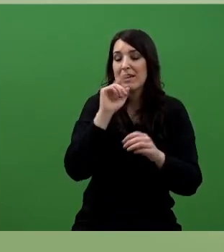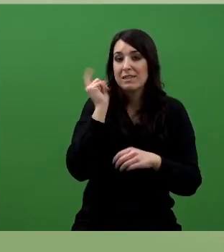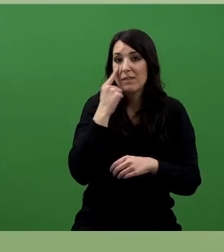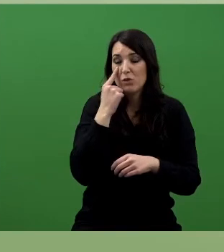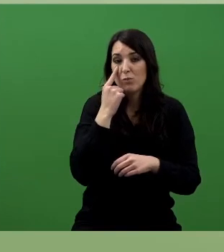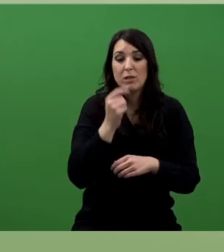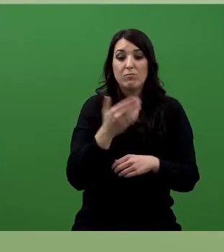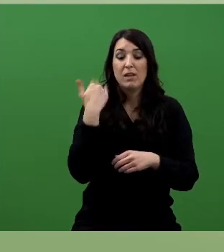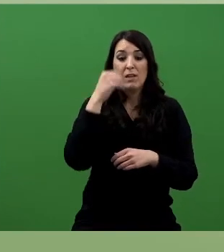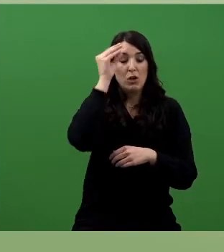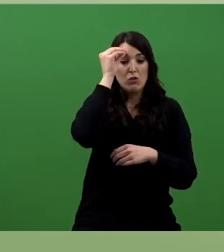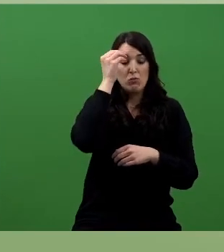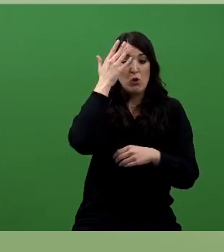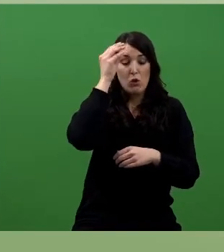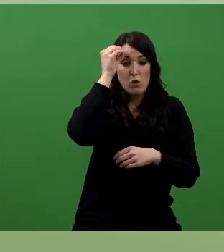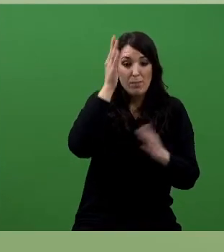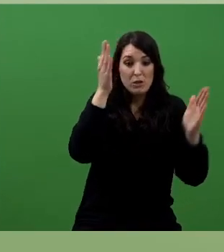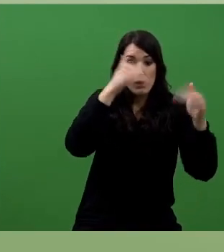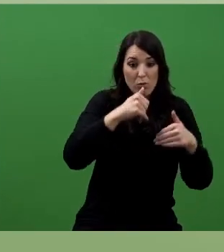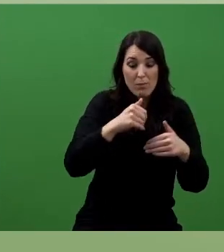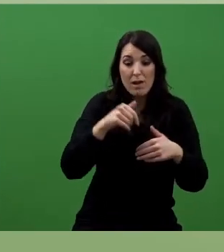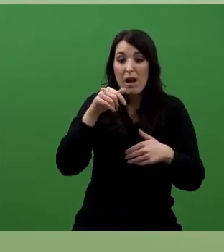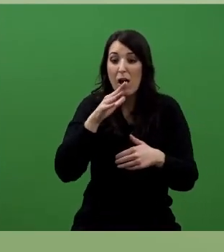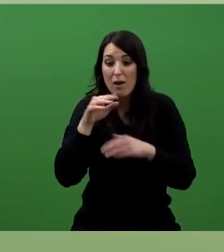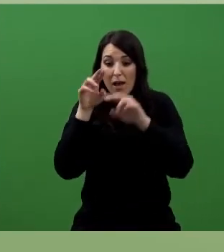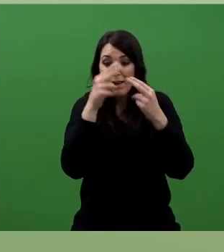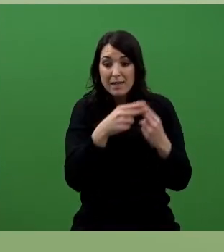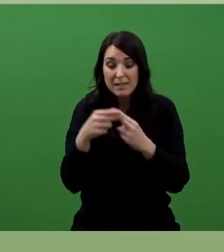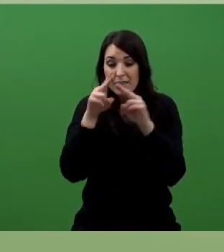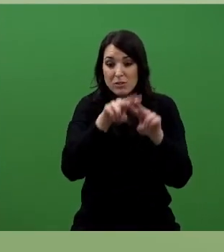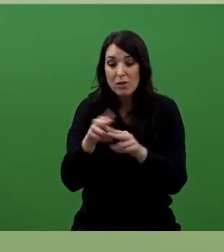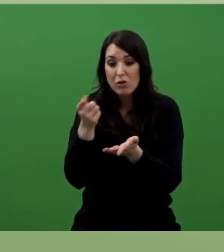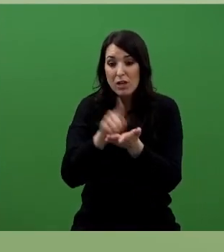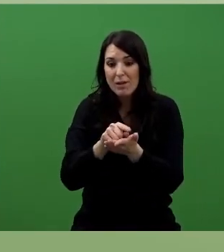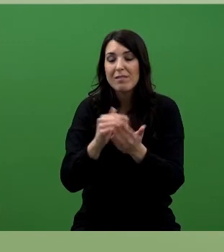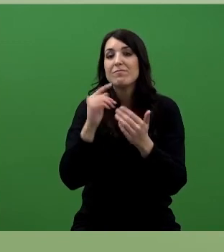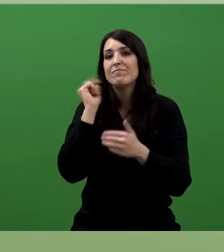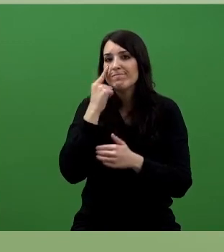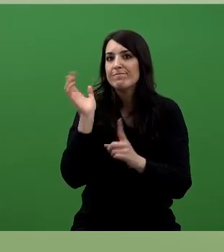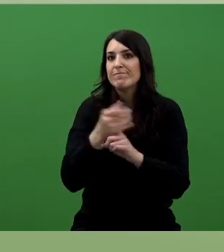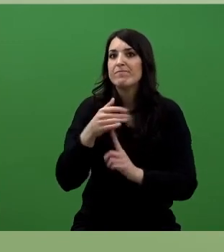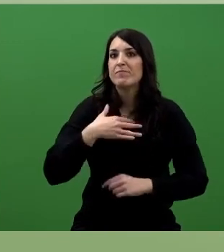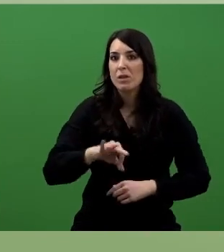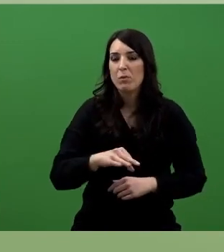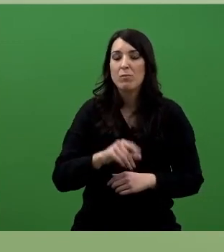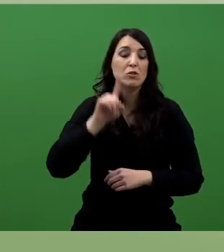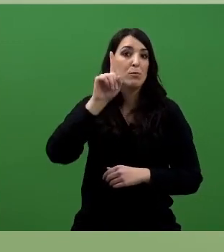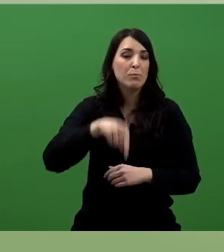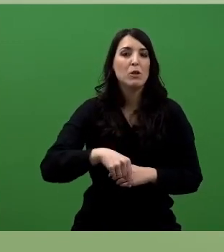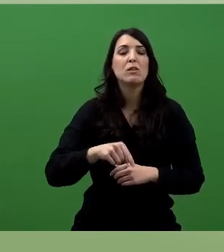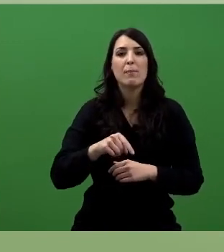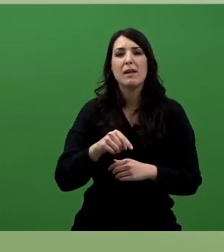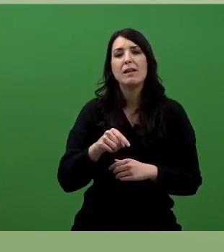al realizar de nuevo tenemos ya este conocimiento, podemos llegar al diagnóstico. Pero también el hecho, que es la otra gran parte importante, es